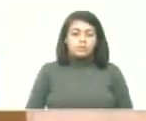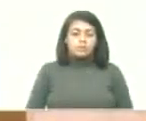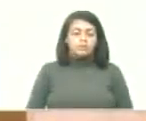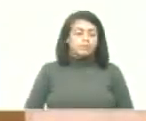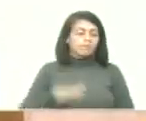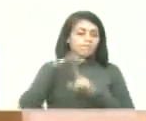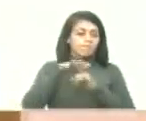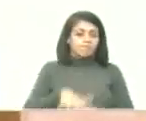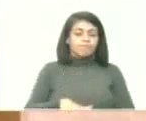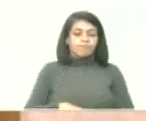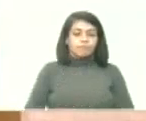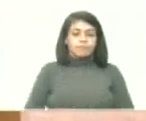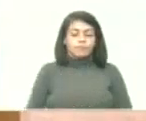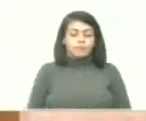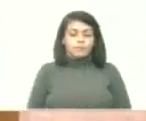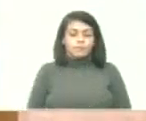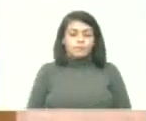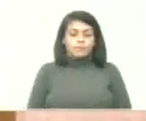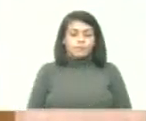hostil